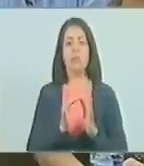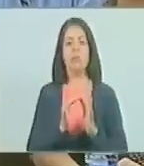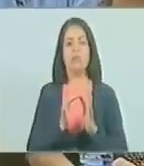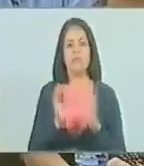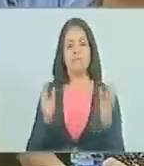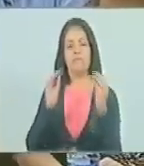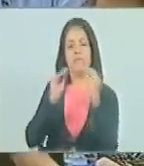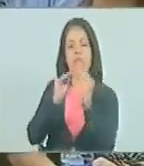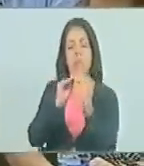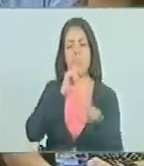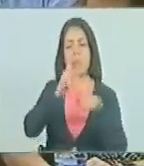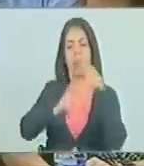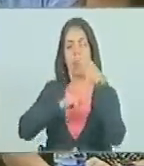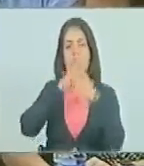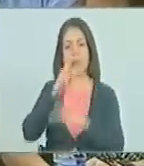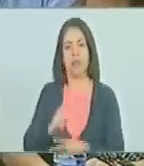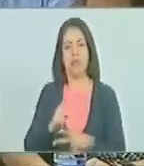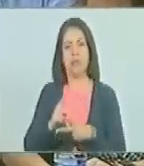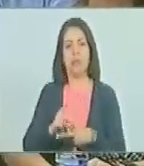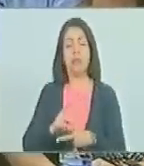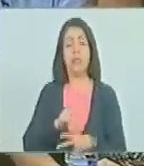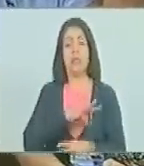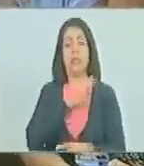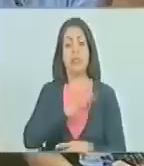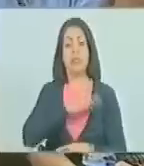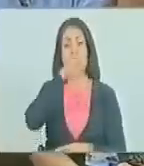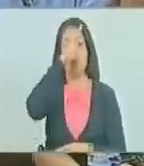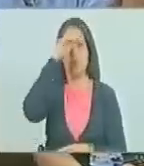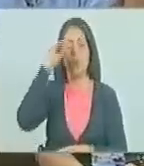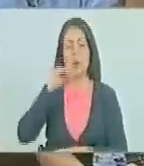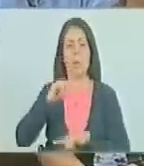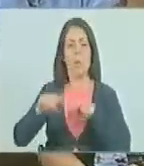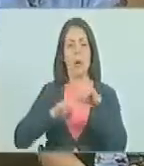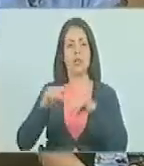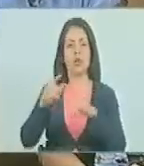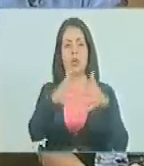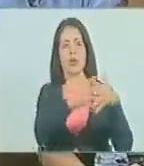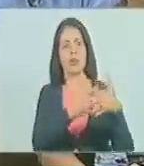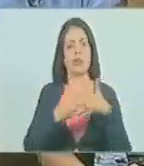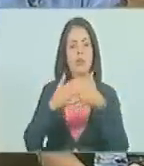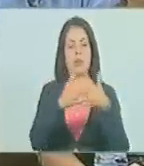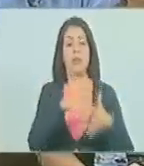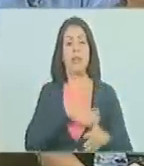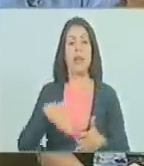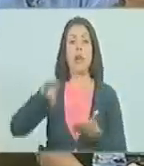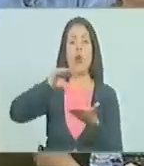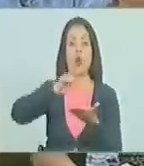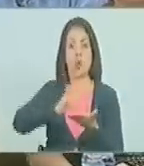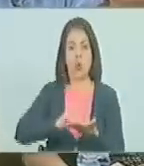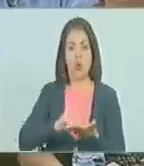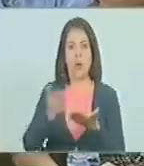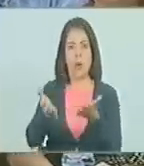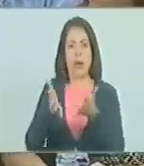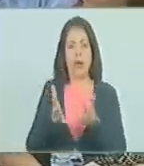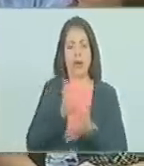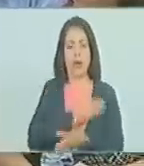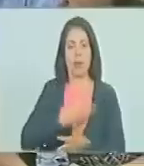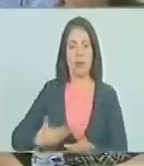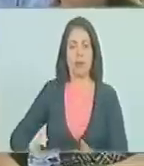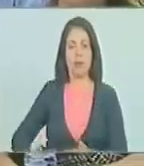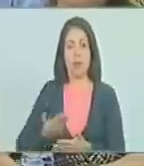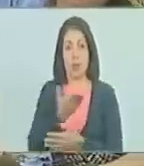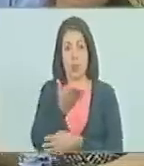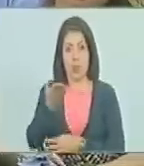sincronizados con las políticas del señor Trump, que ya gobernó a Estados Unidos y pretende hacerlo de nuevo. Y